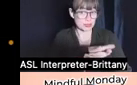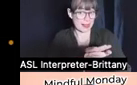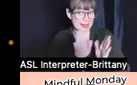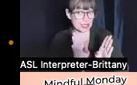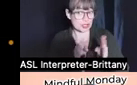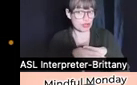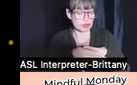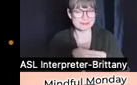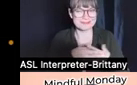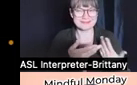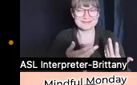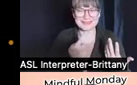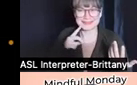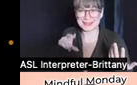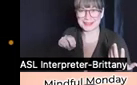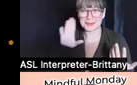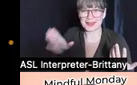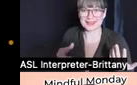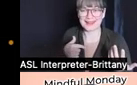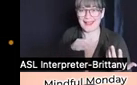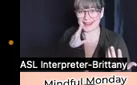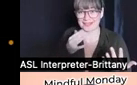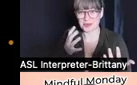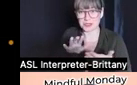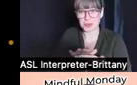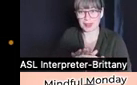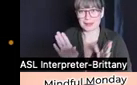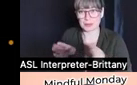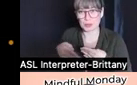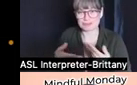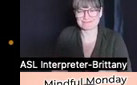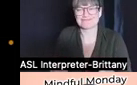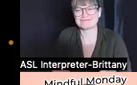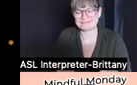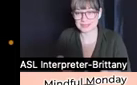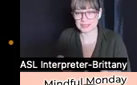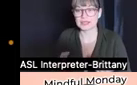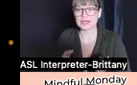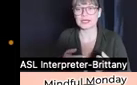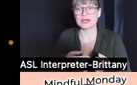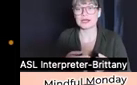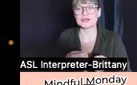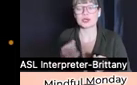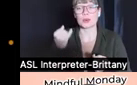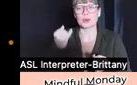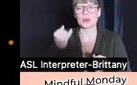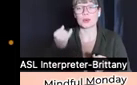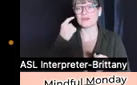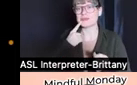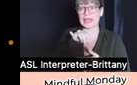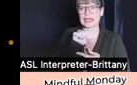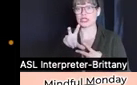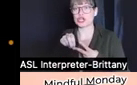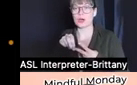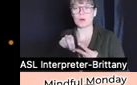oh, ¿quieres limpiar tu cuarto? Porque sabemos lo que es. Yo no quiero nunca limpiar mi cuarto, pero lo tengo que hacer. Lo que da